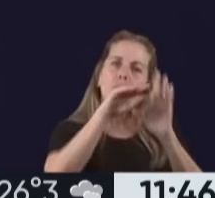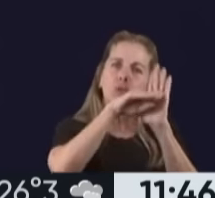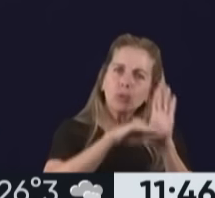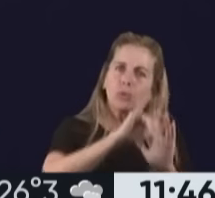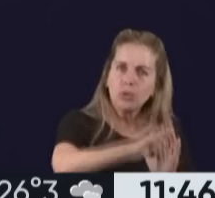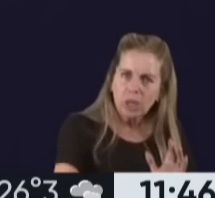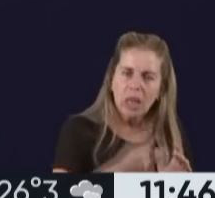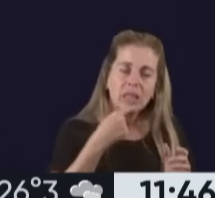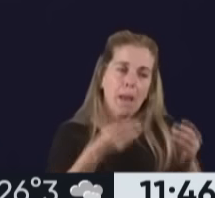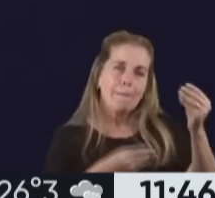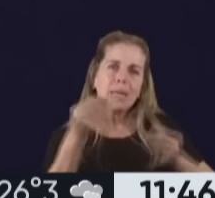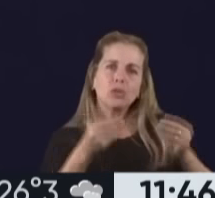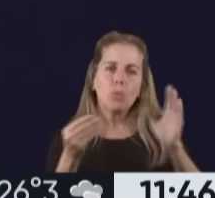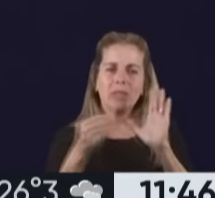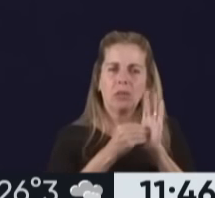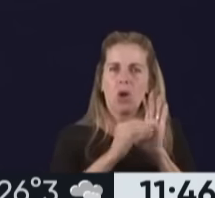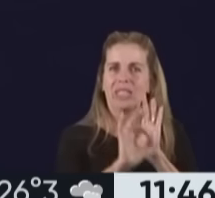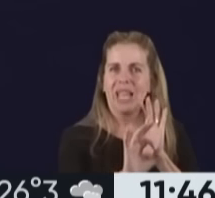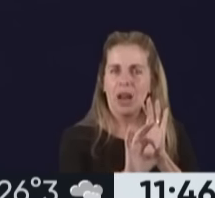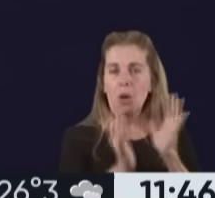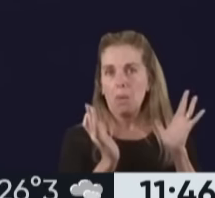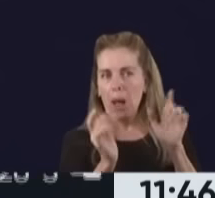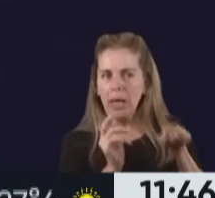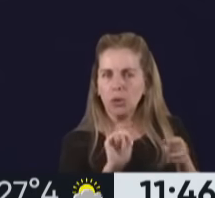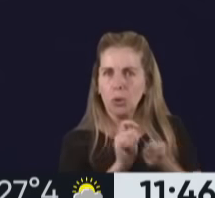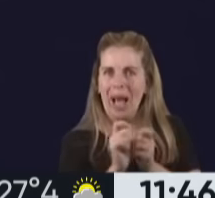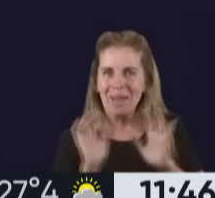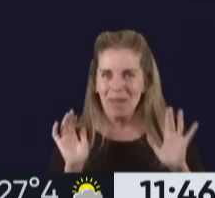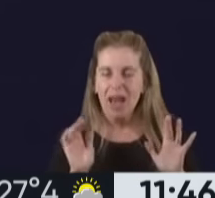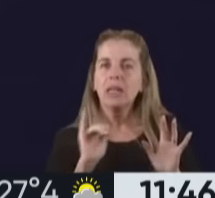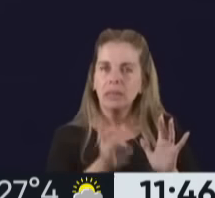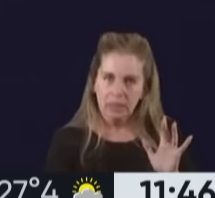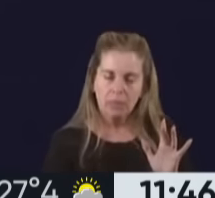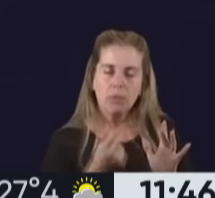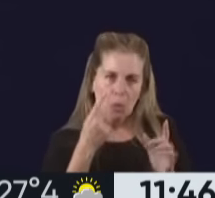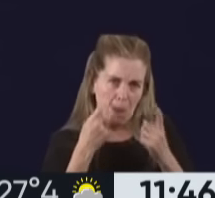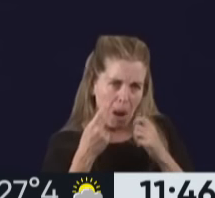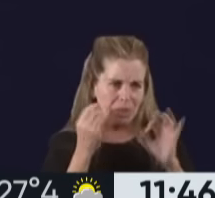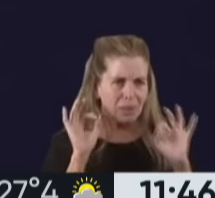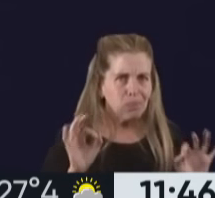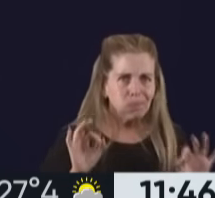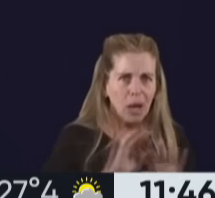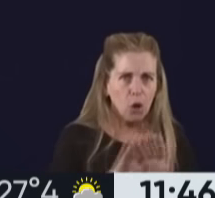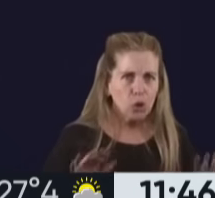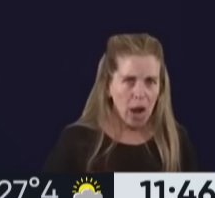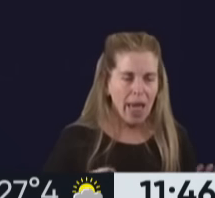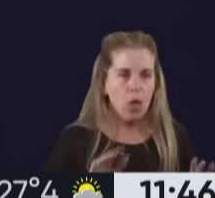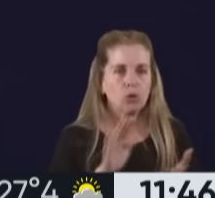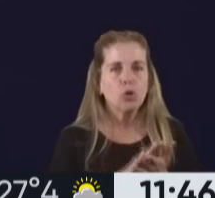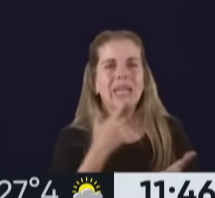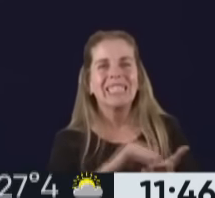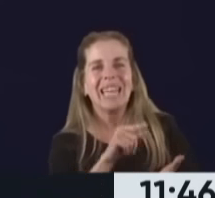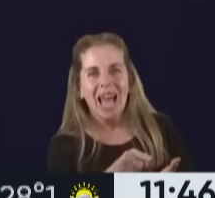el presupuesto que obviamente se van a reacomodar porque los montos estaban en otros incisos, en otras partidas. Entonces es